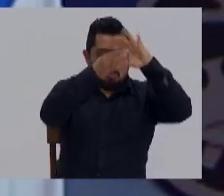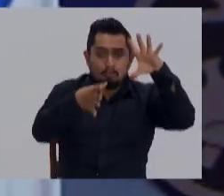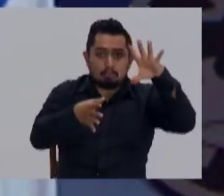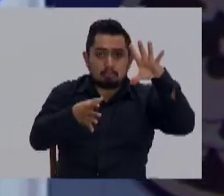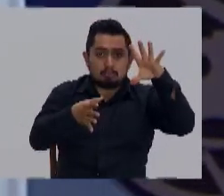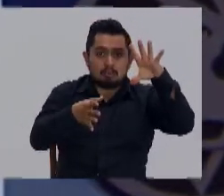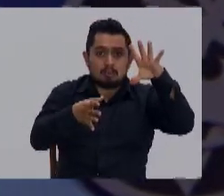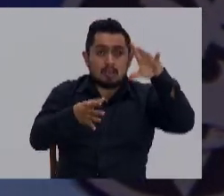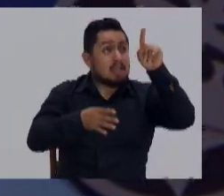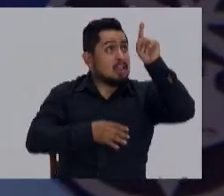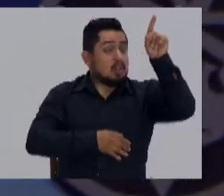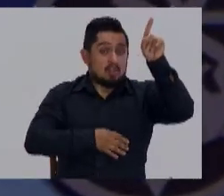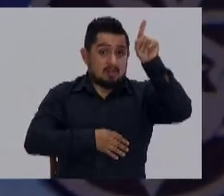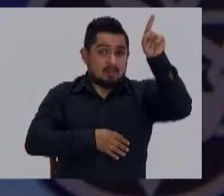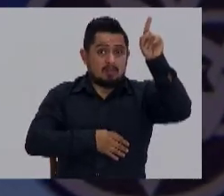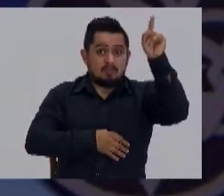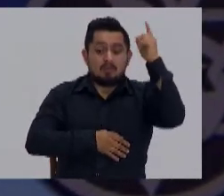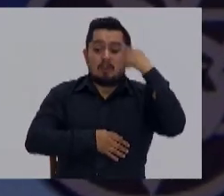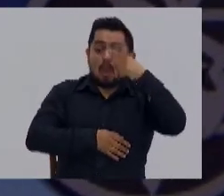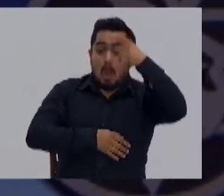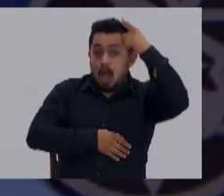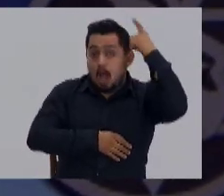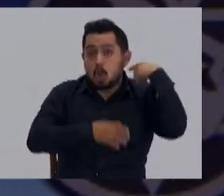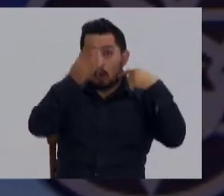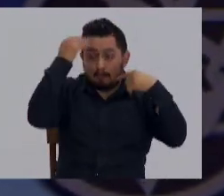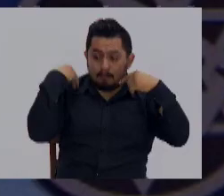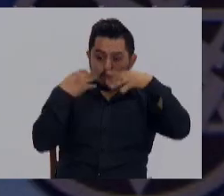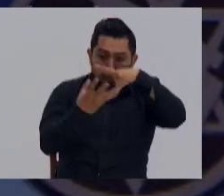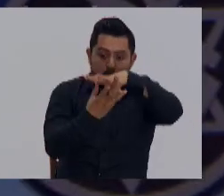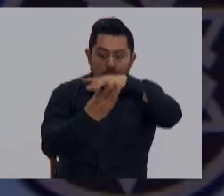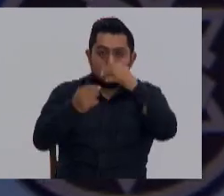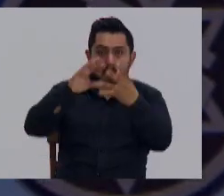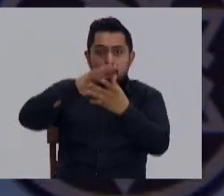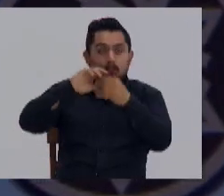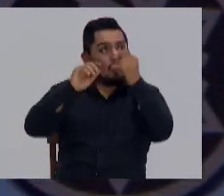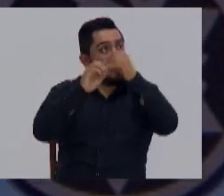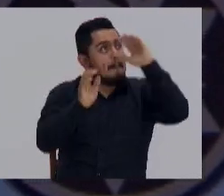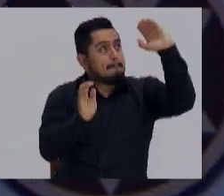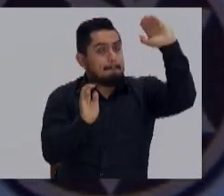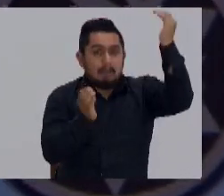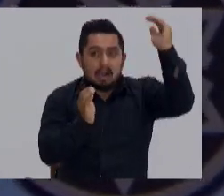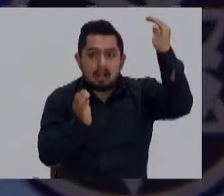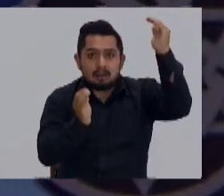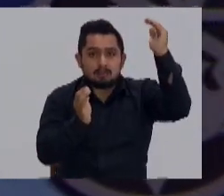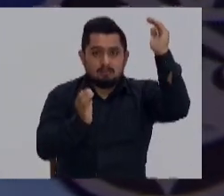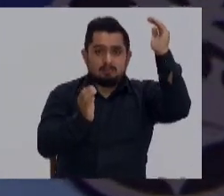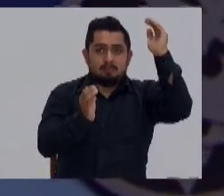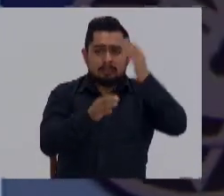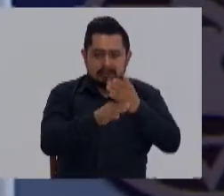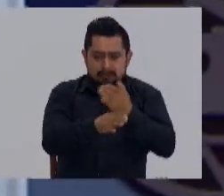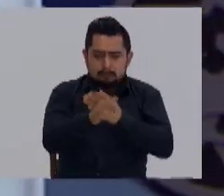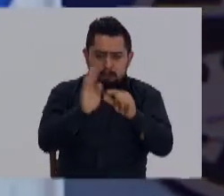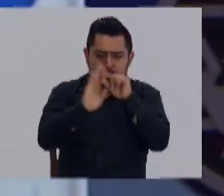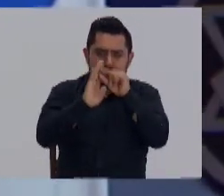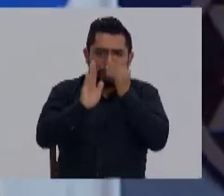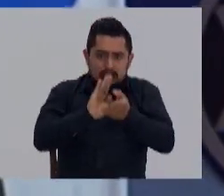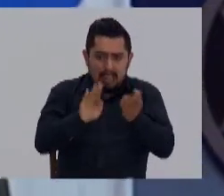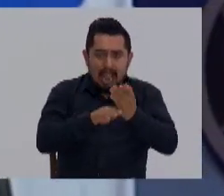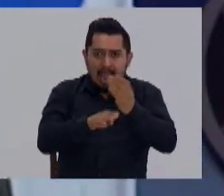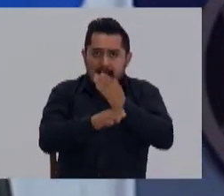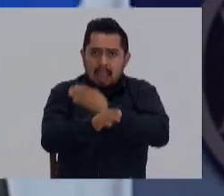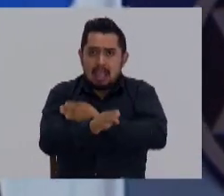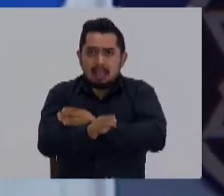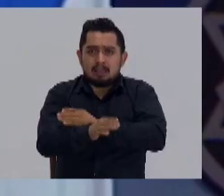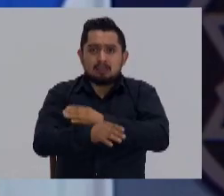Dios creó al hombre a su imagen y semejanza. Usted retrocede unos cuantos versículos y usted ve que